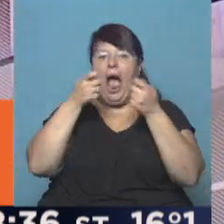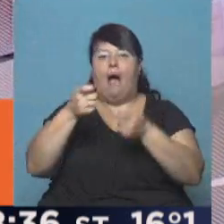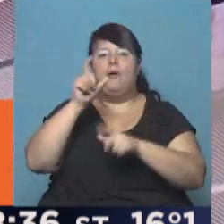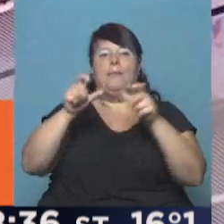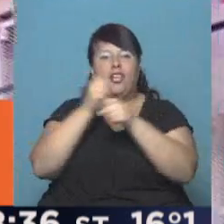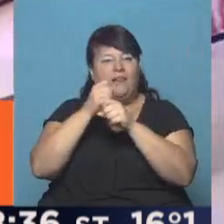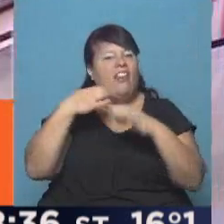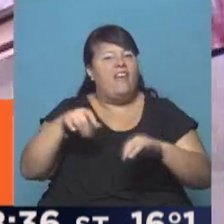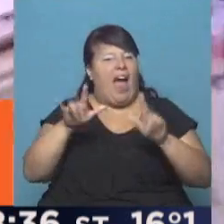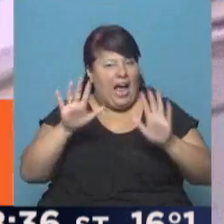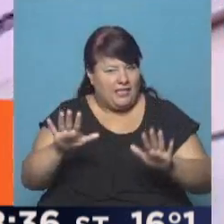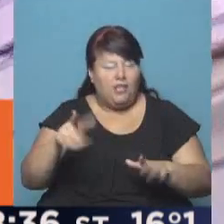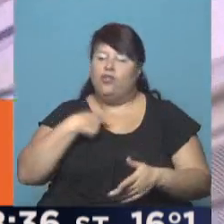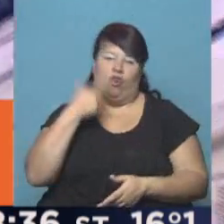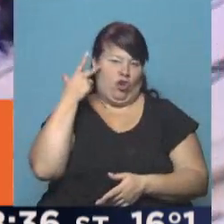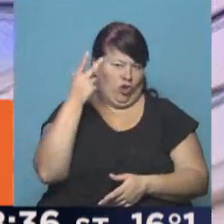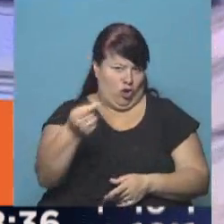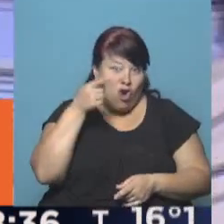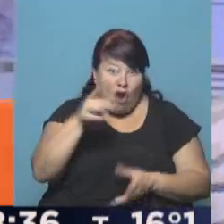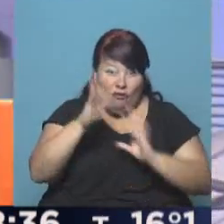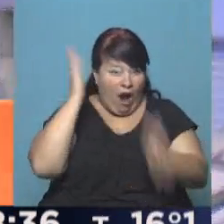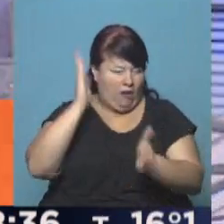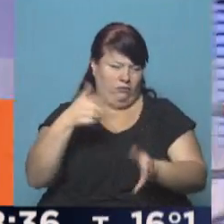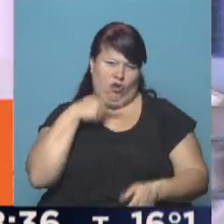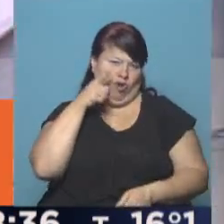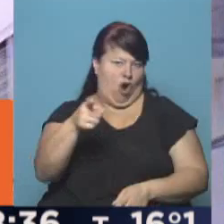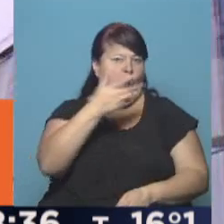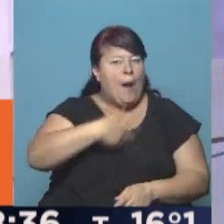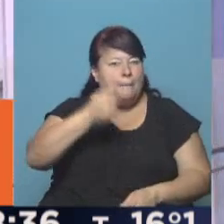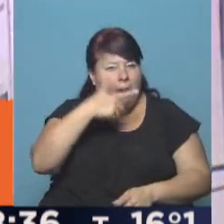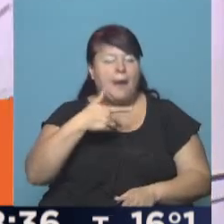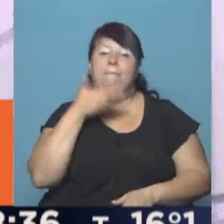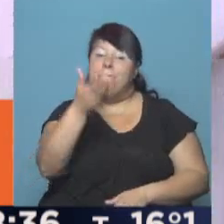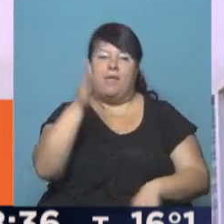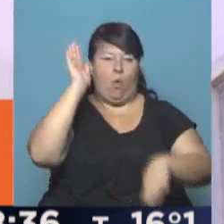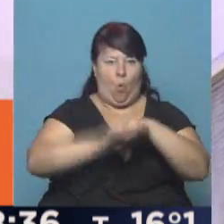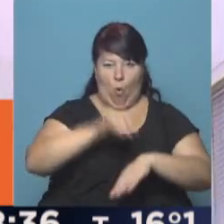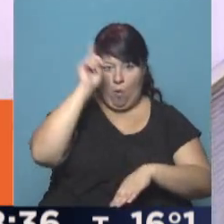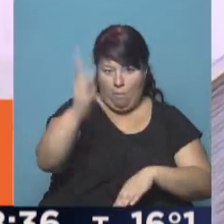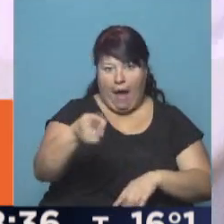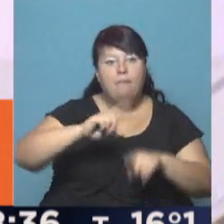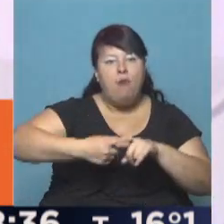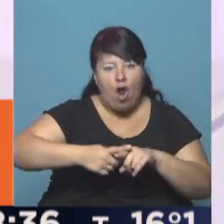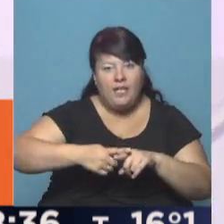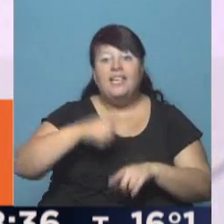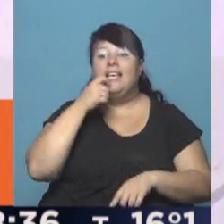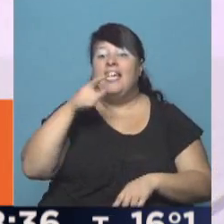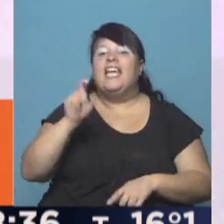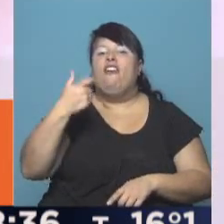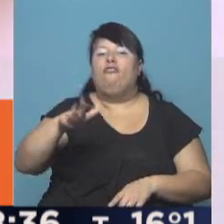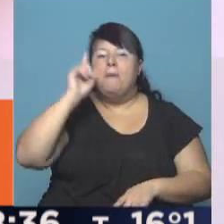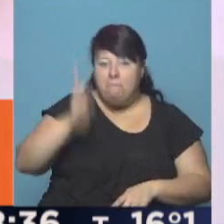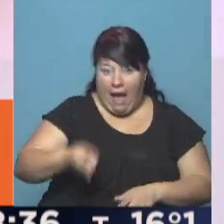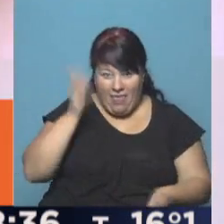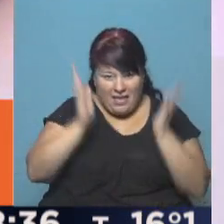como debe ser así que rechazamos esta represión brutal del gobierno de macri pedimos la responsabilidad política y quien ha ejecutado este operativo